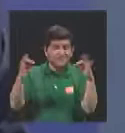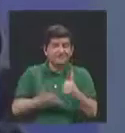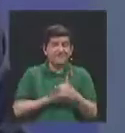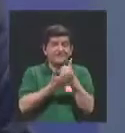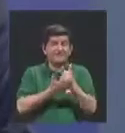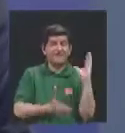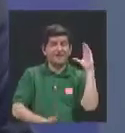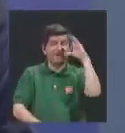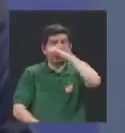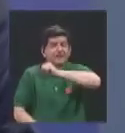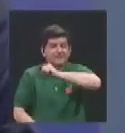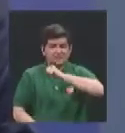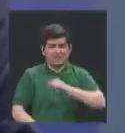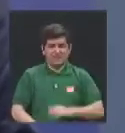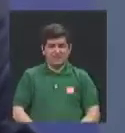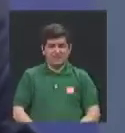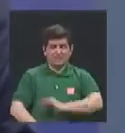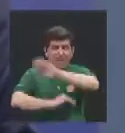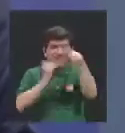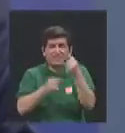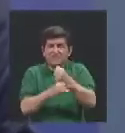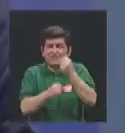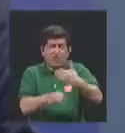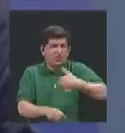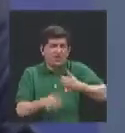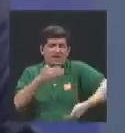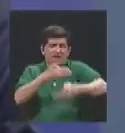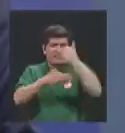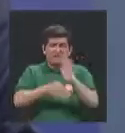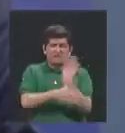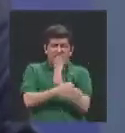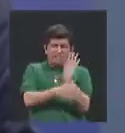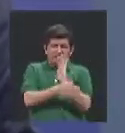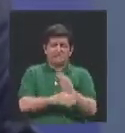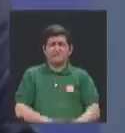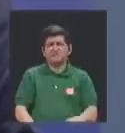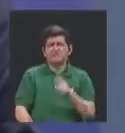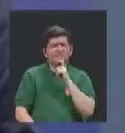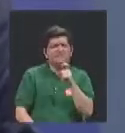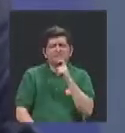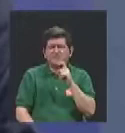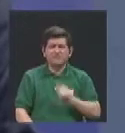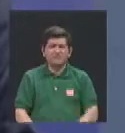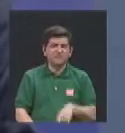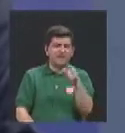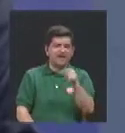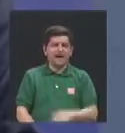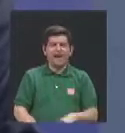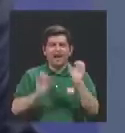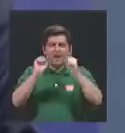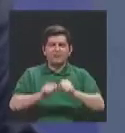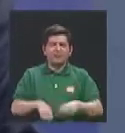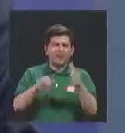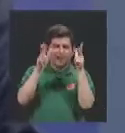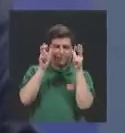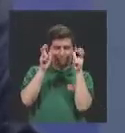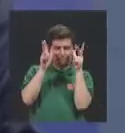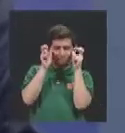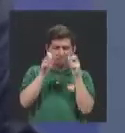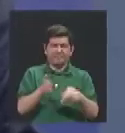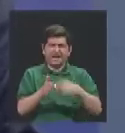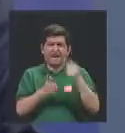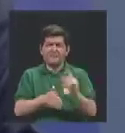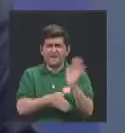me parece que el dicho ayuda a darse cuenta de todo el trabajo que hay detrás de una película y de lo difícil que es